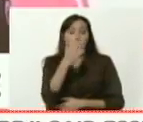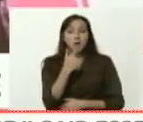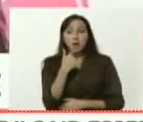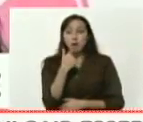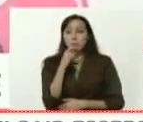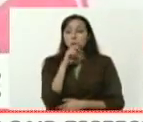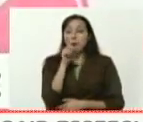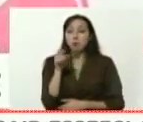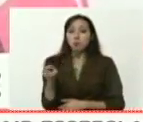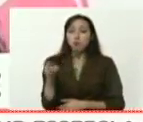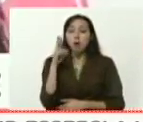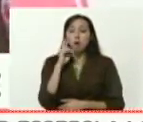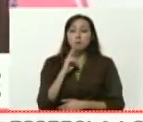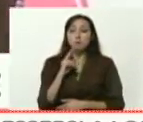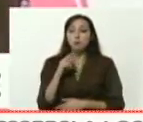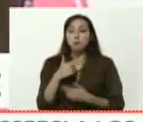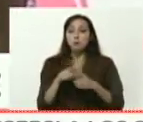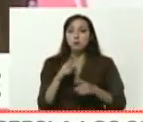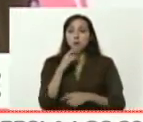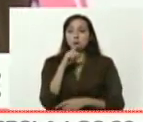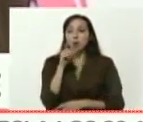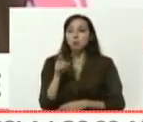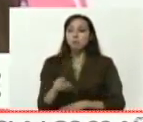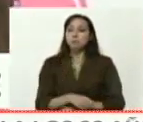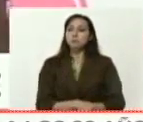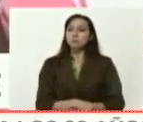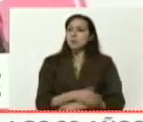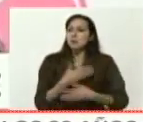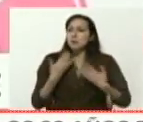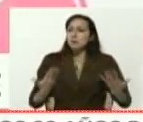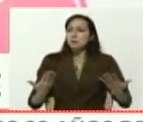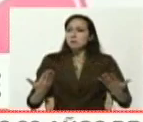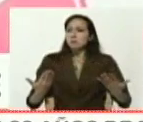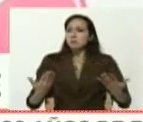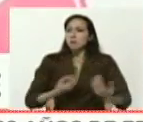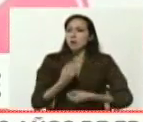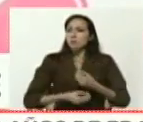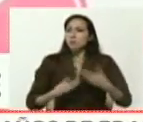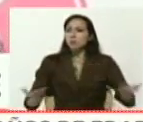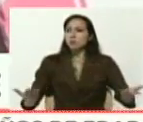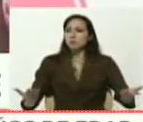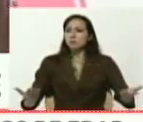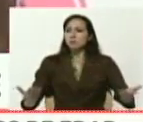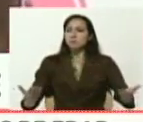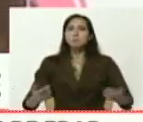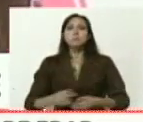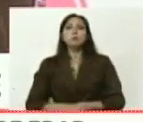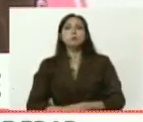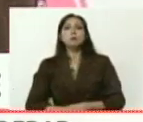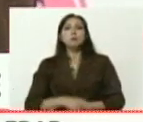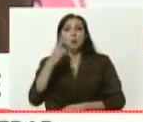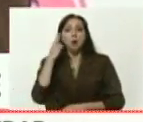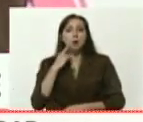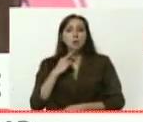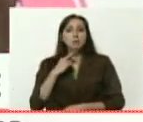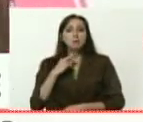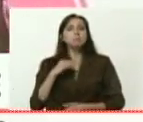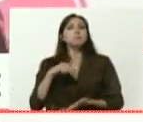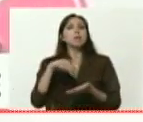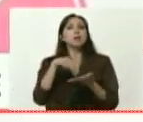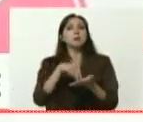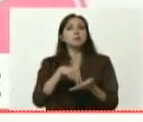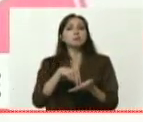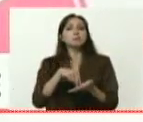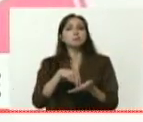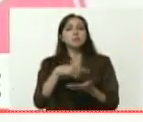libertador, ¿y ahora qué vamos a hacer? Y Bolívar se levantó